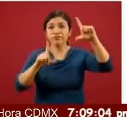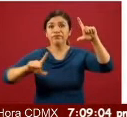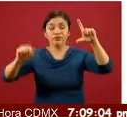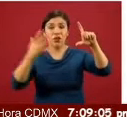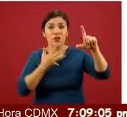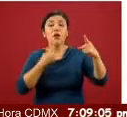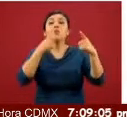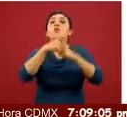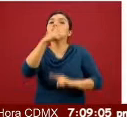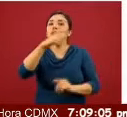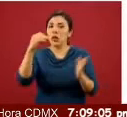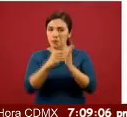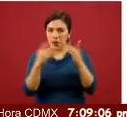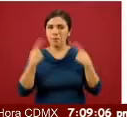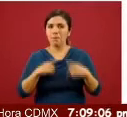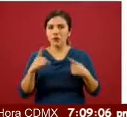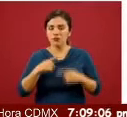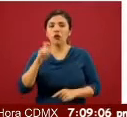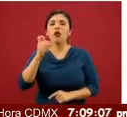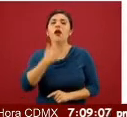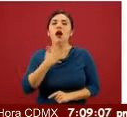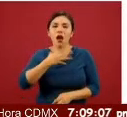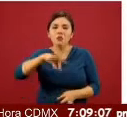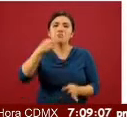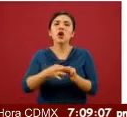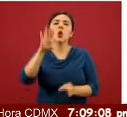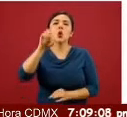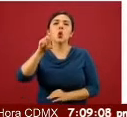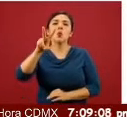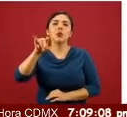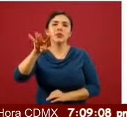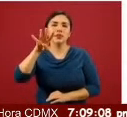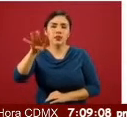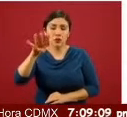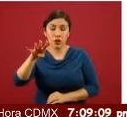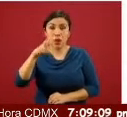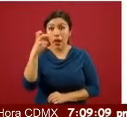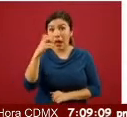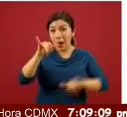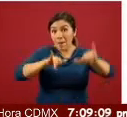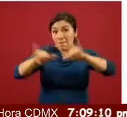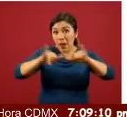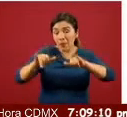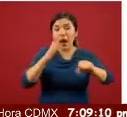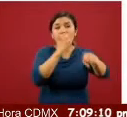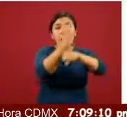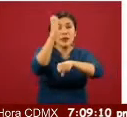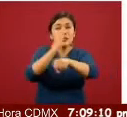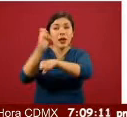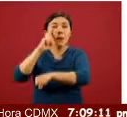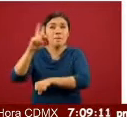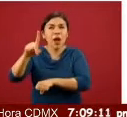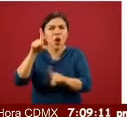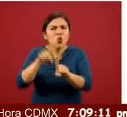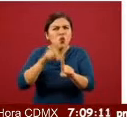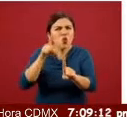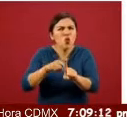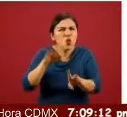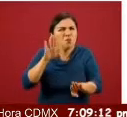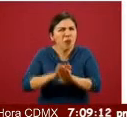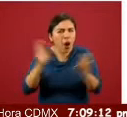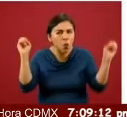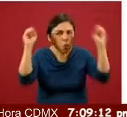cada 100,000 habitantes tienen COVID-19, y en el mapa las entidades federativas que tengan los colores